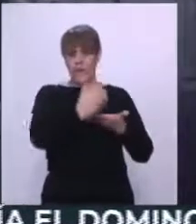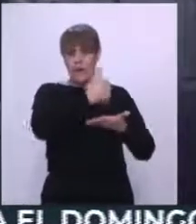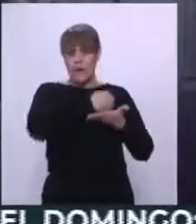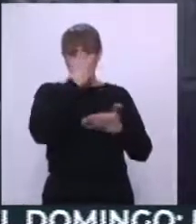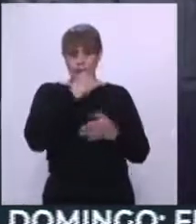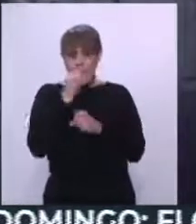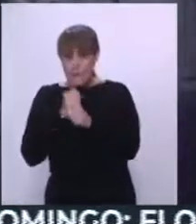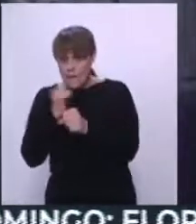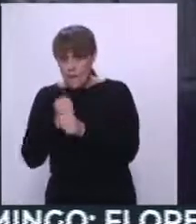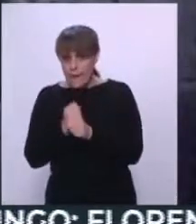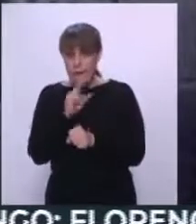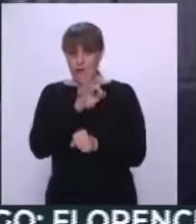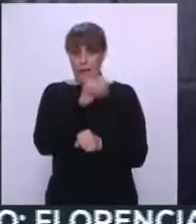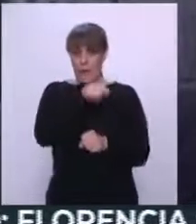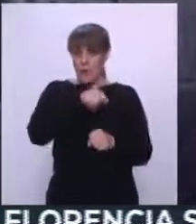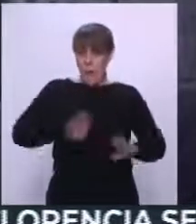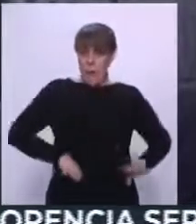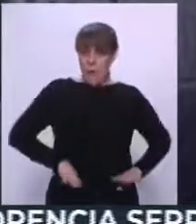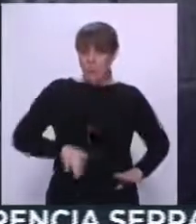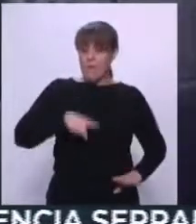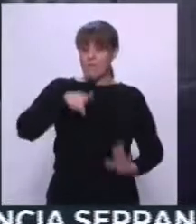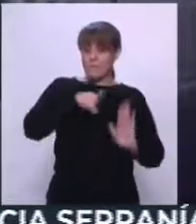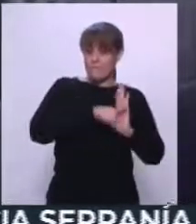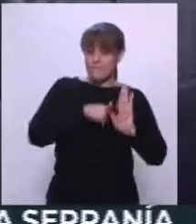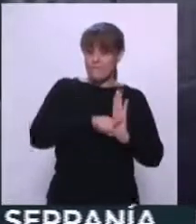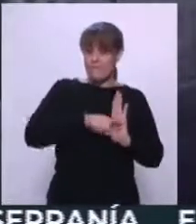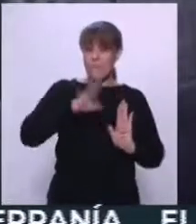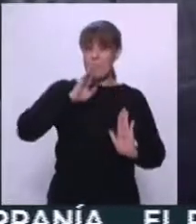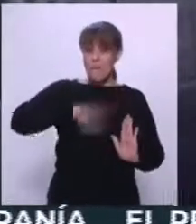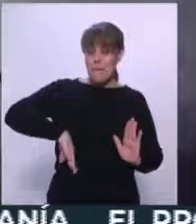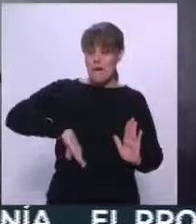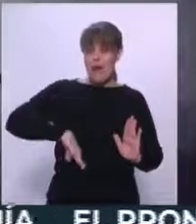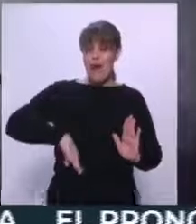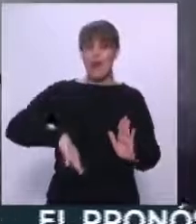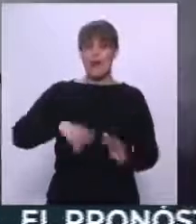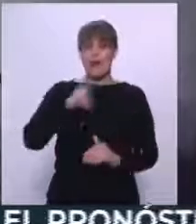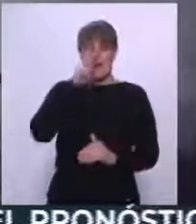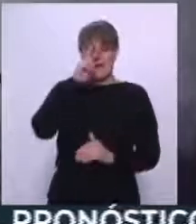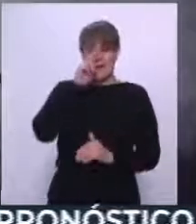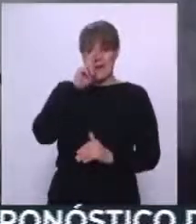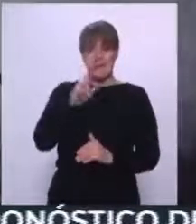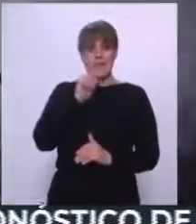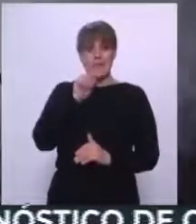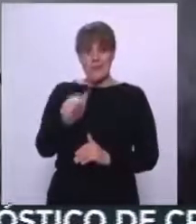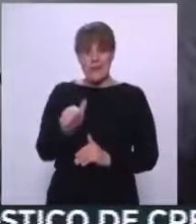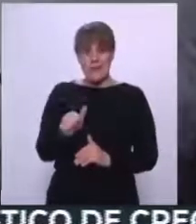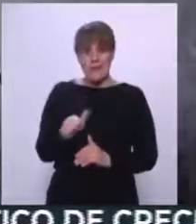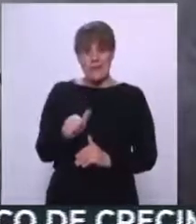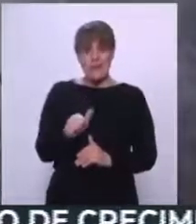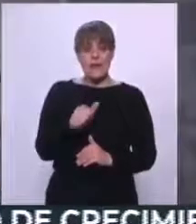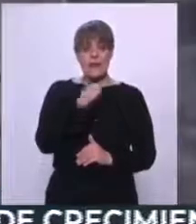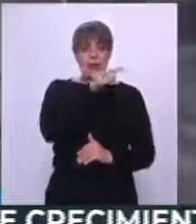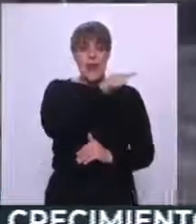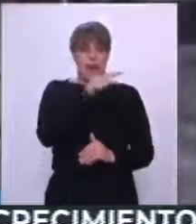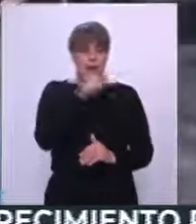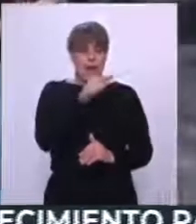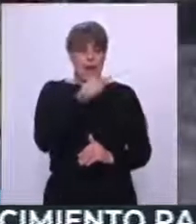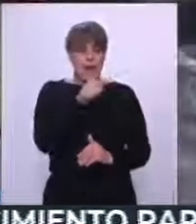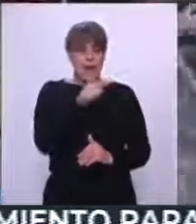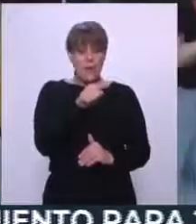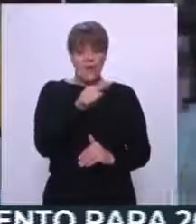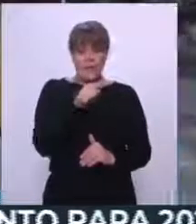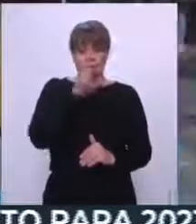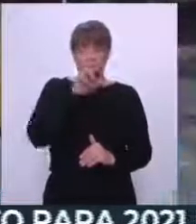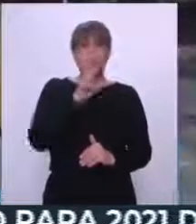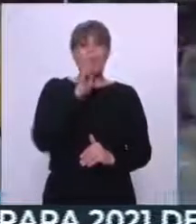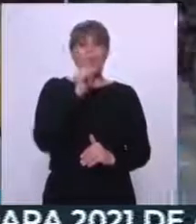por infringir las disposiciones legales que les prohíben ejercer funciones reservadas a las autoridades mexicanas no van a gozar de ninguna manera y de